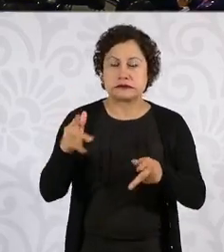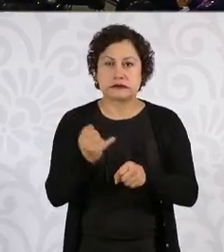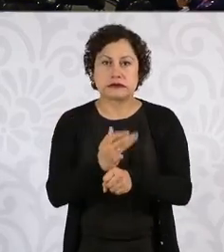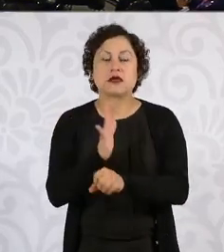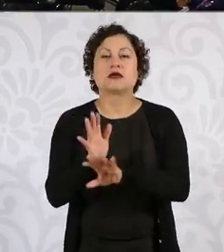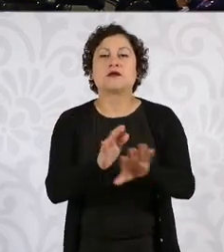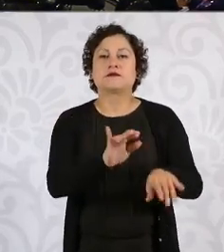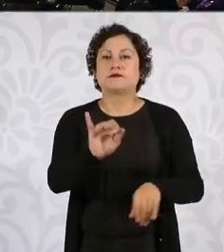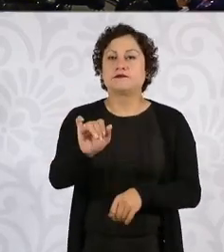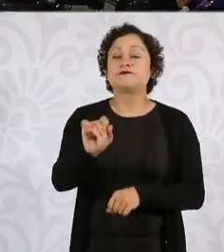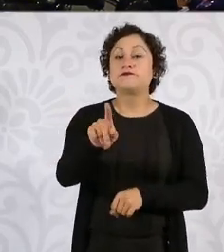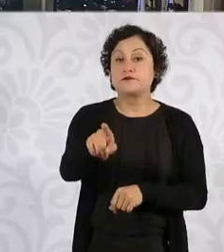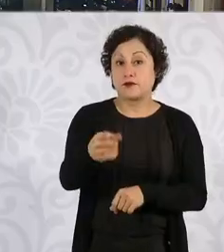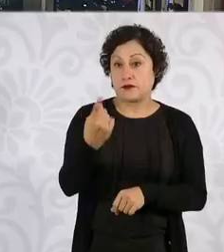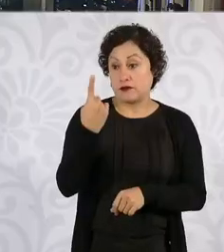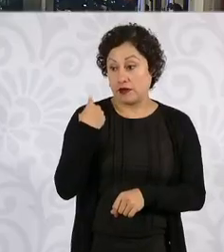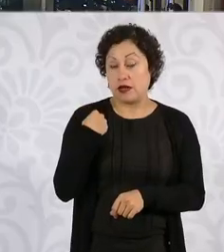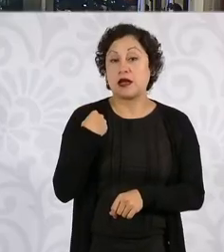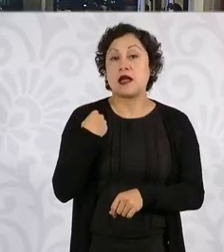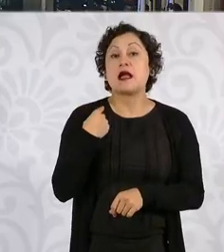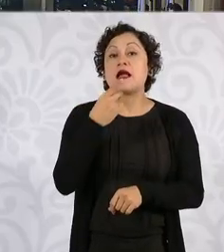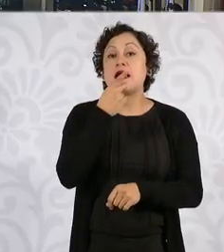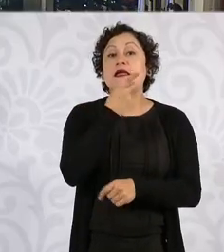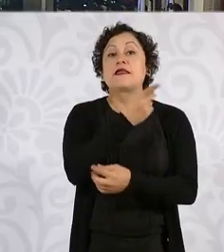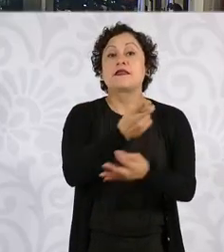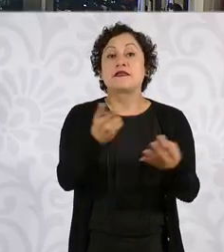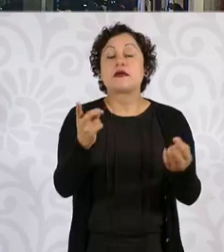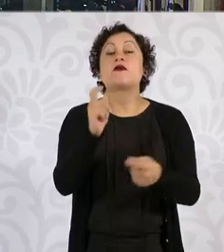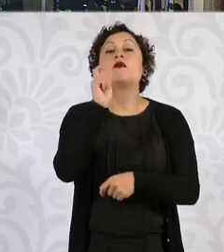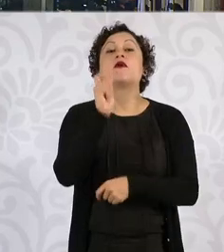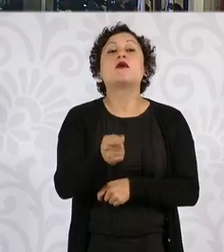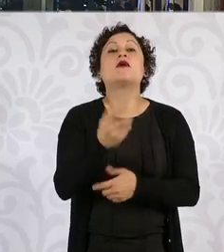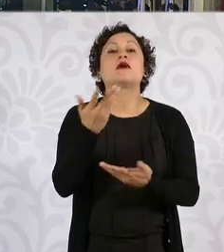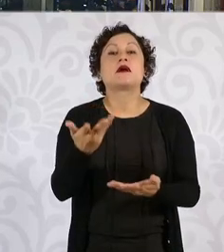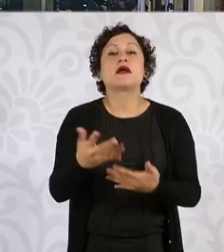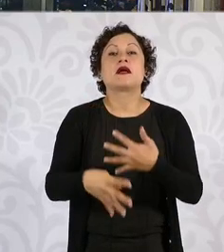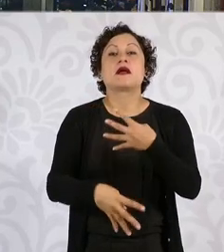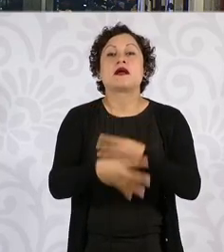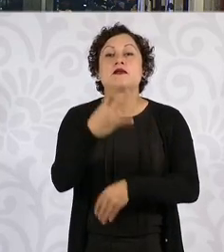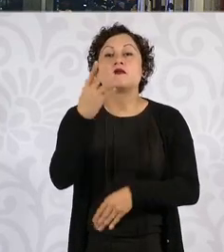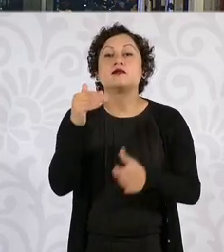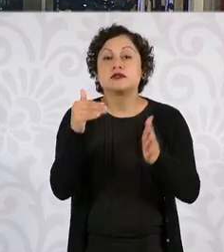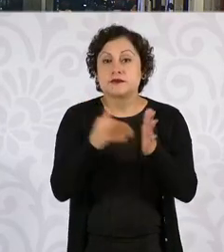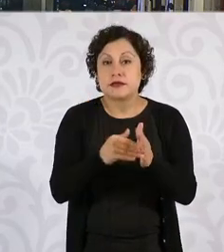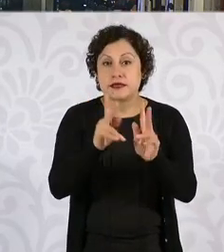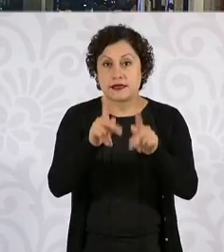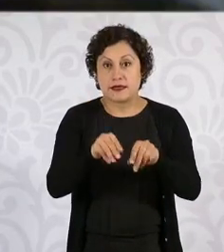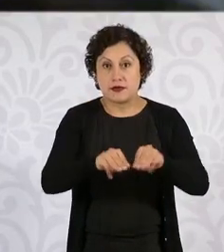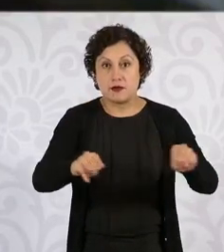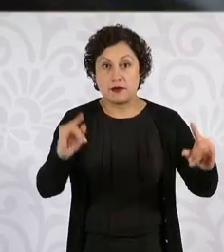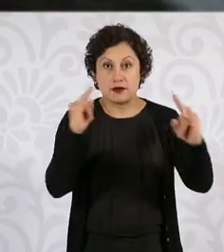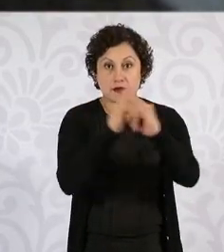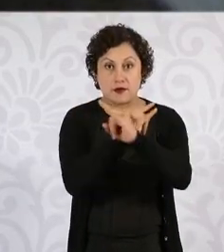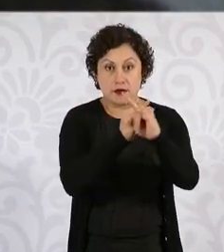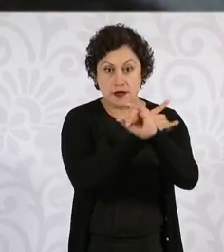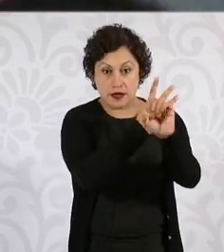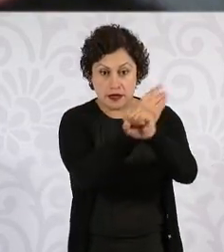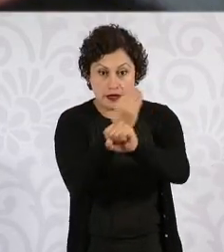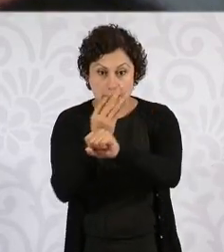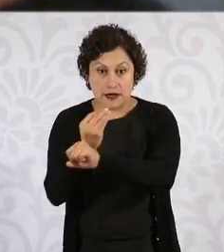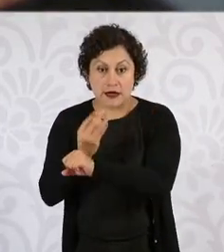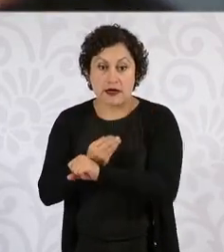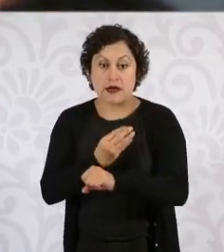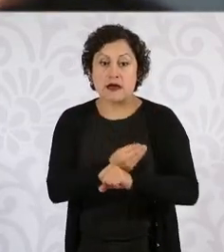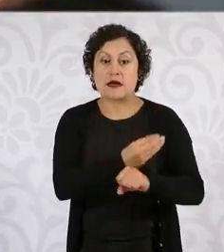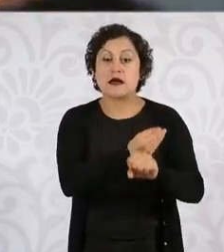que es una buena noticia que se van a pavimentar 14.000 kilómetros de carreteras, ¿no? Entonces, hay un tema